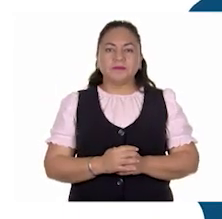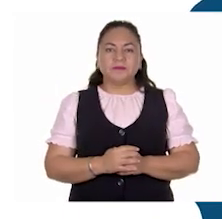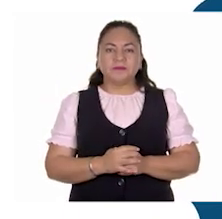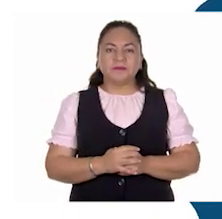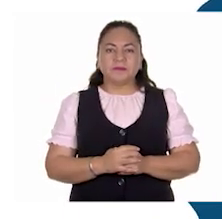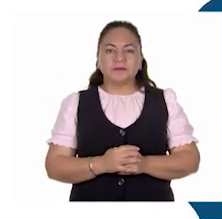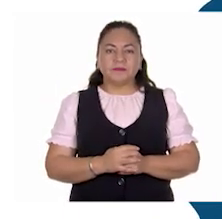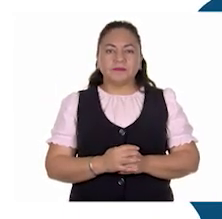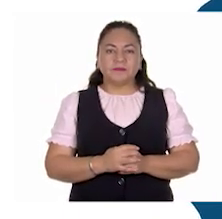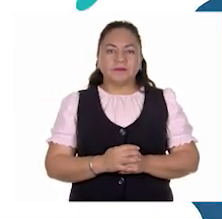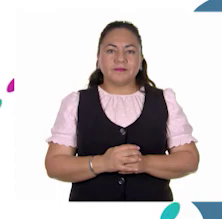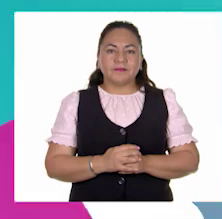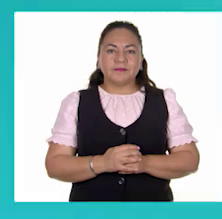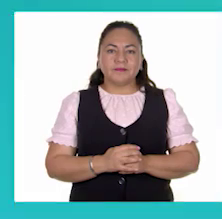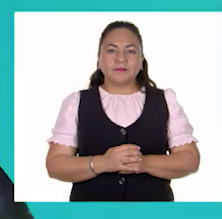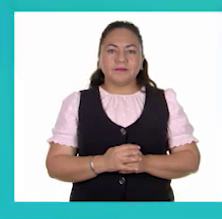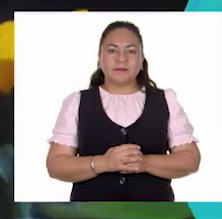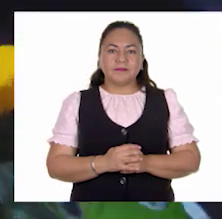aprendeencasa.sep.gov.mx.